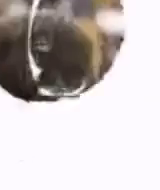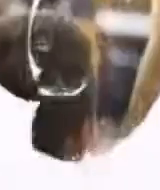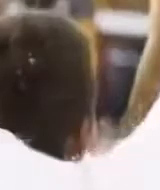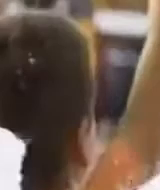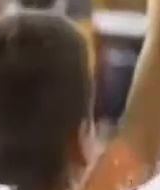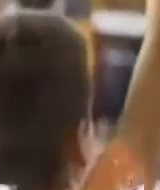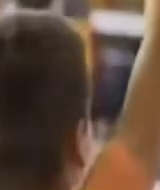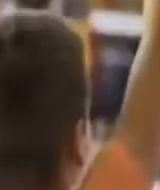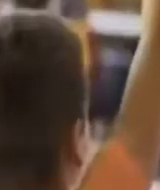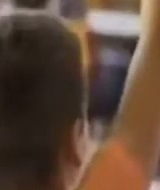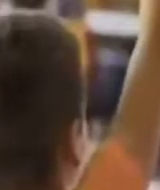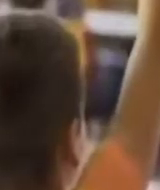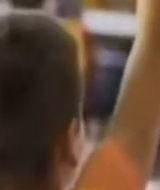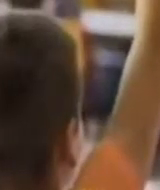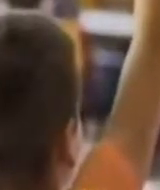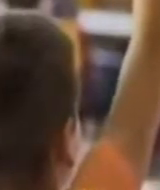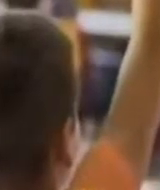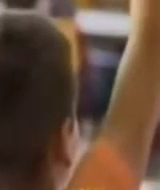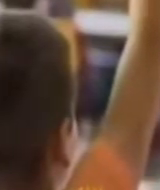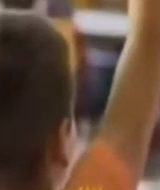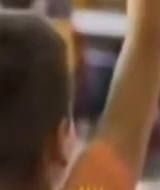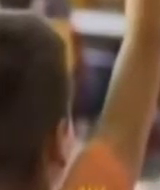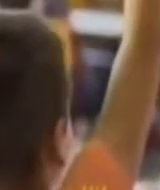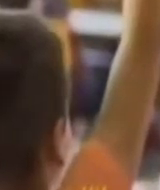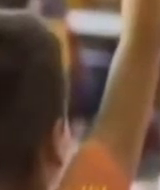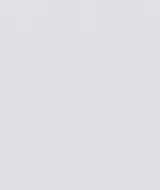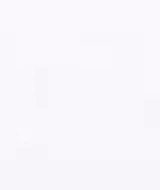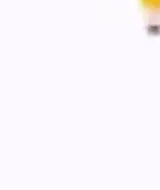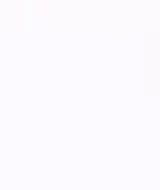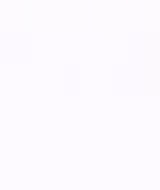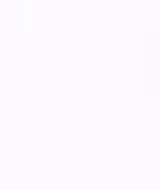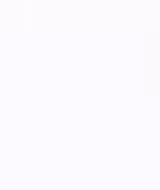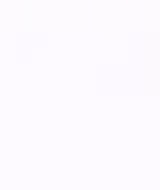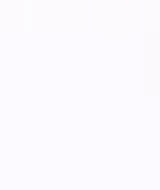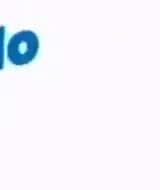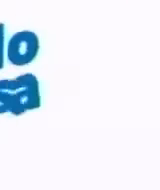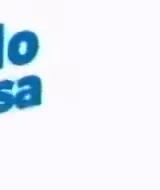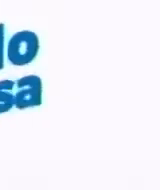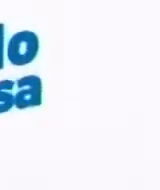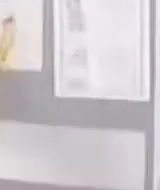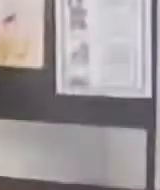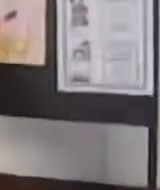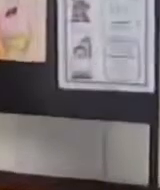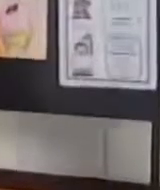A continuación, comunicación y lenguaje, cuarto primaria.